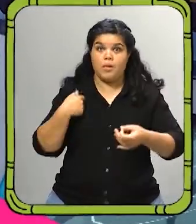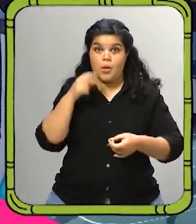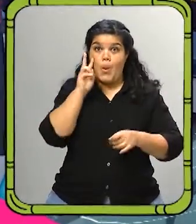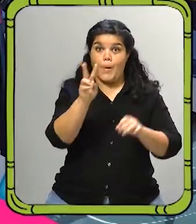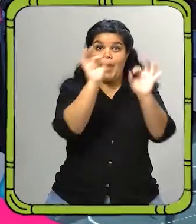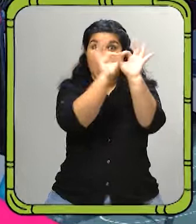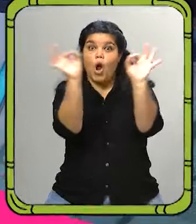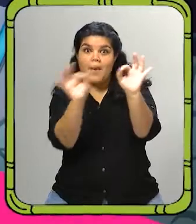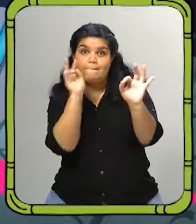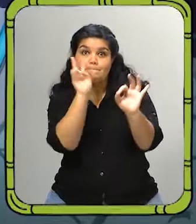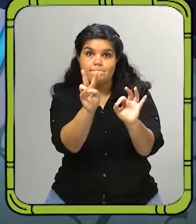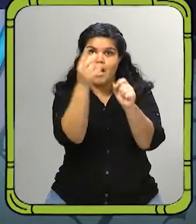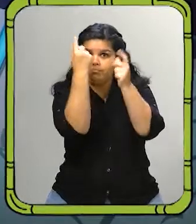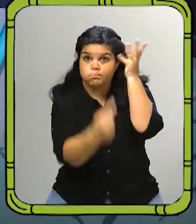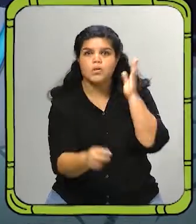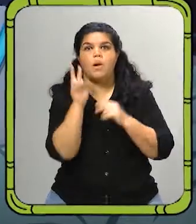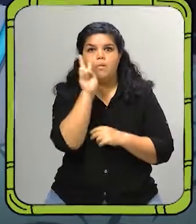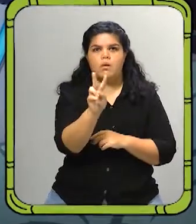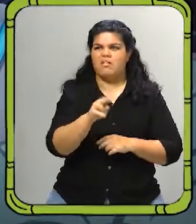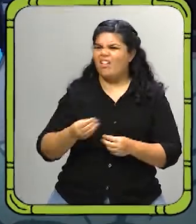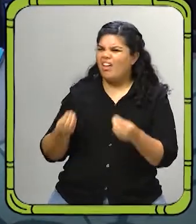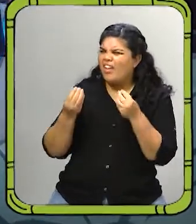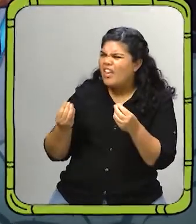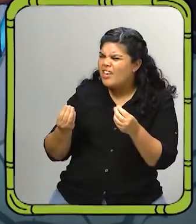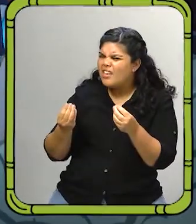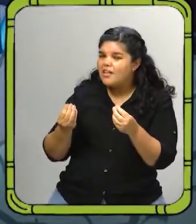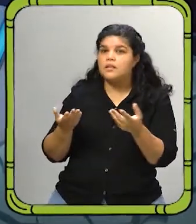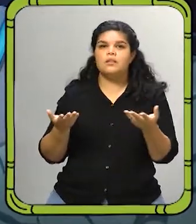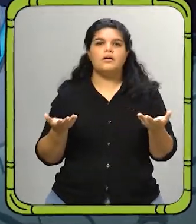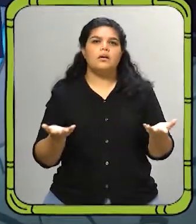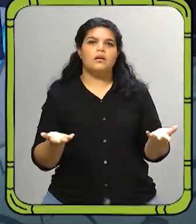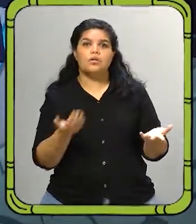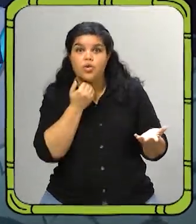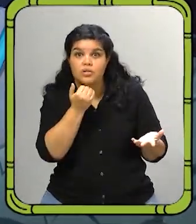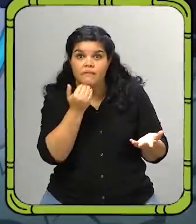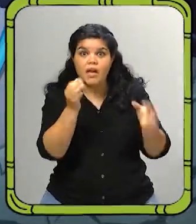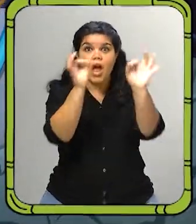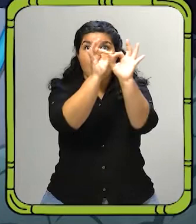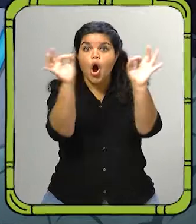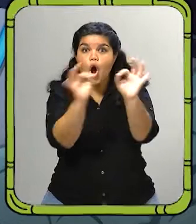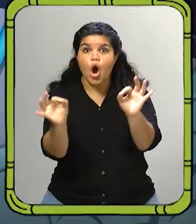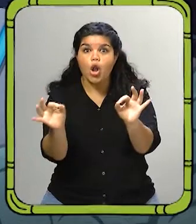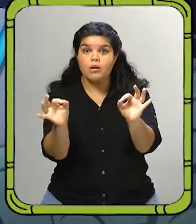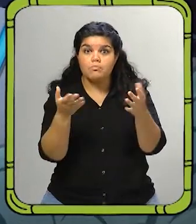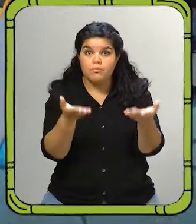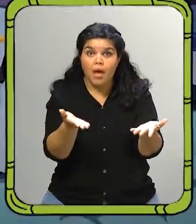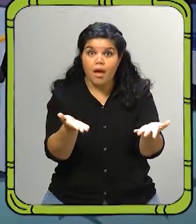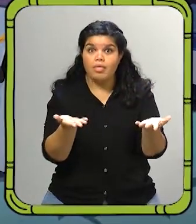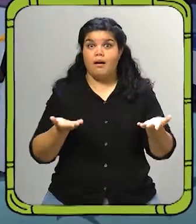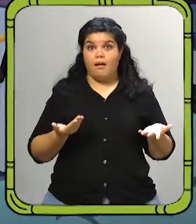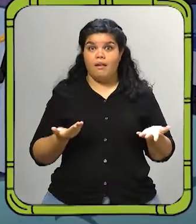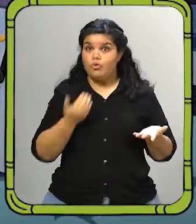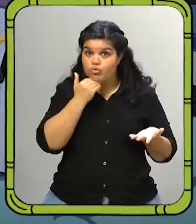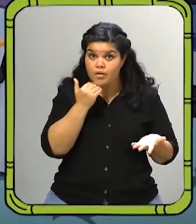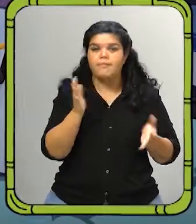terriolimpiadas. ¿Las terriolimpiadas? ¿Qué son terriolimpiadas? ¿Cómo no sabes qué son las terriolimpiadas? No sé qué es. Yo te voy a